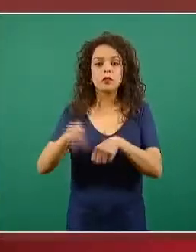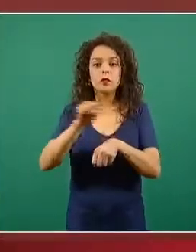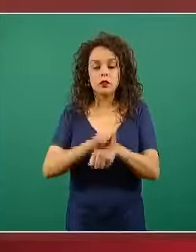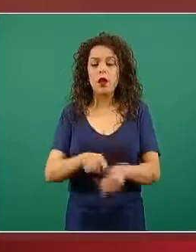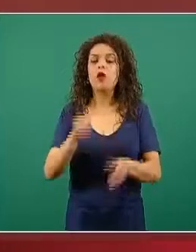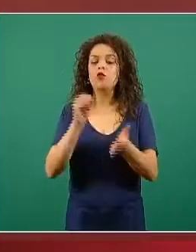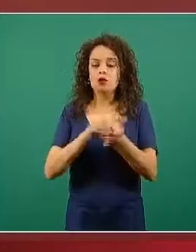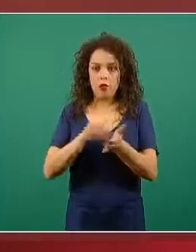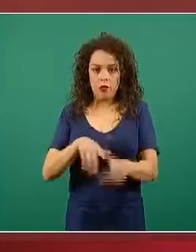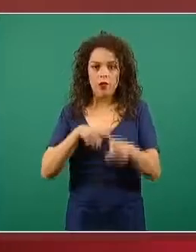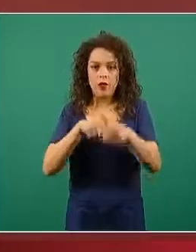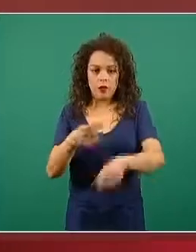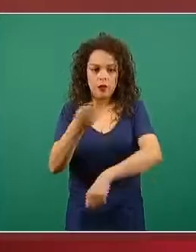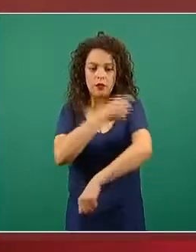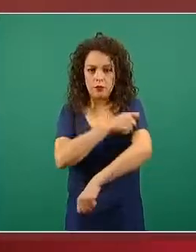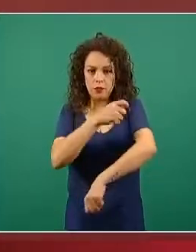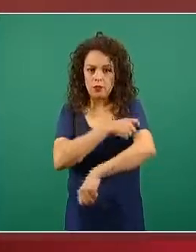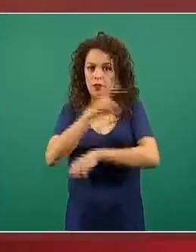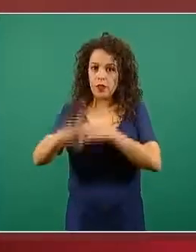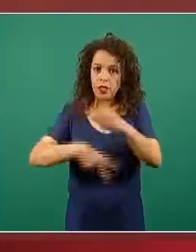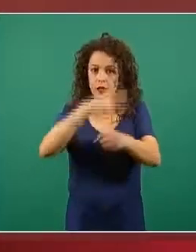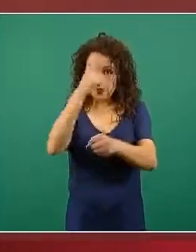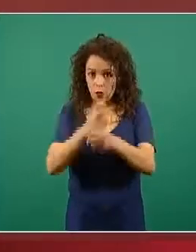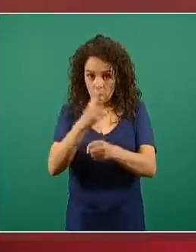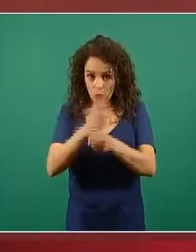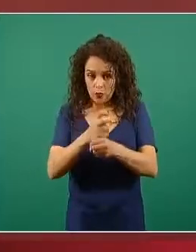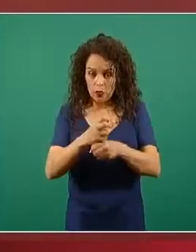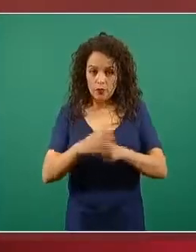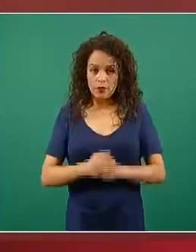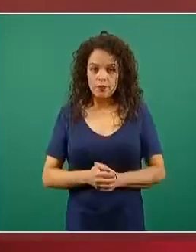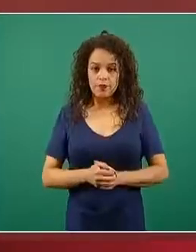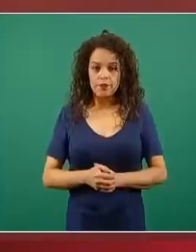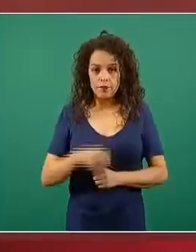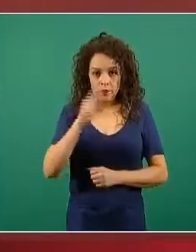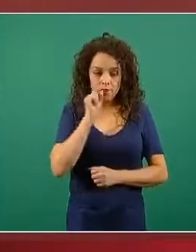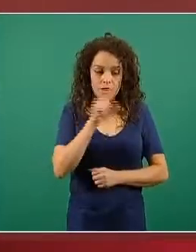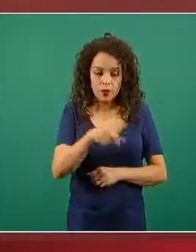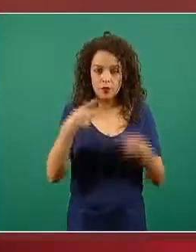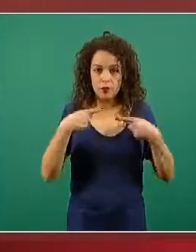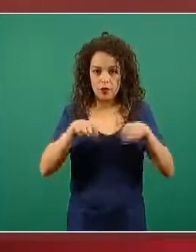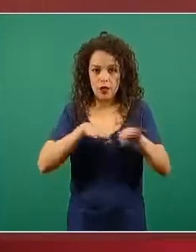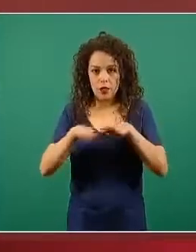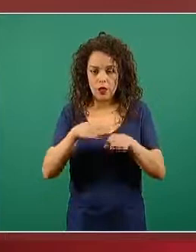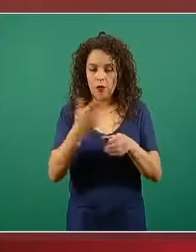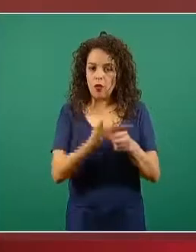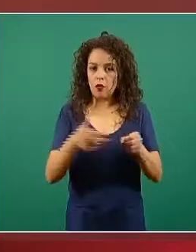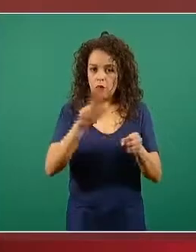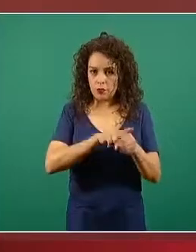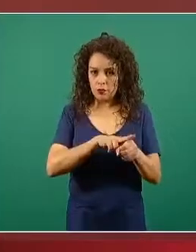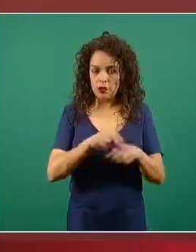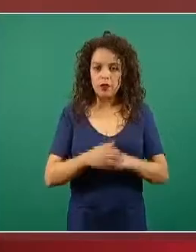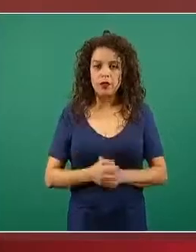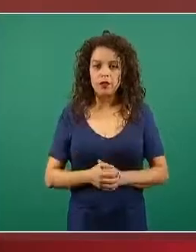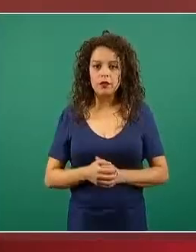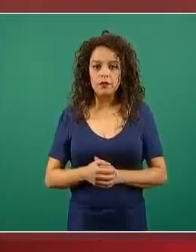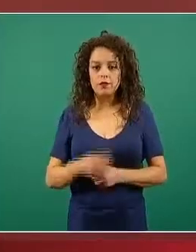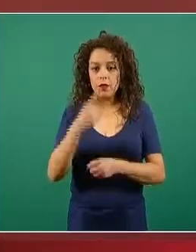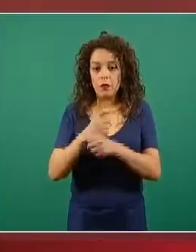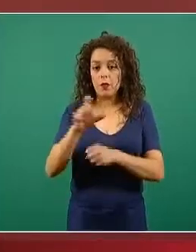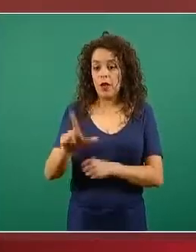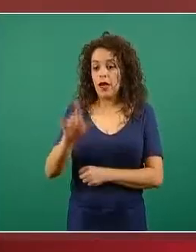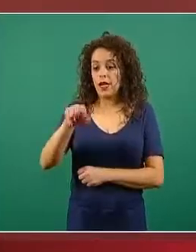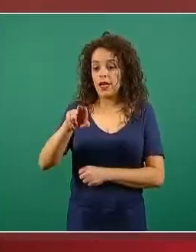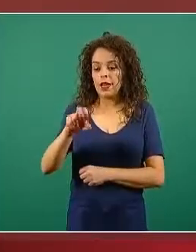vacunando las segundas dosis, poniendo las segundas dosis al personal de salud de primera línea. Continuaremos en el